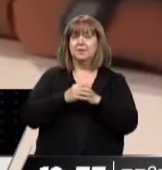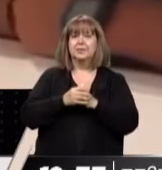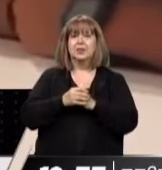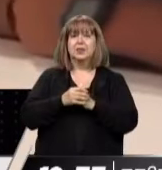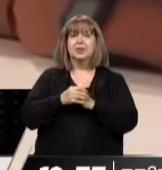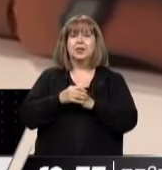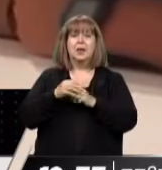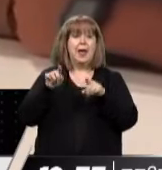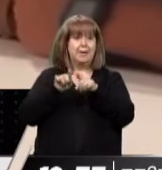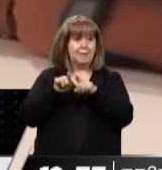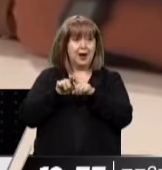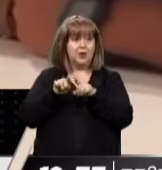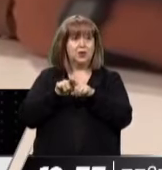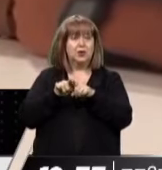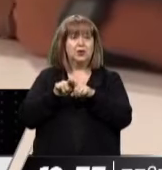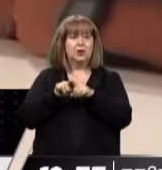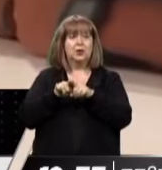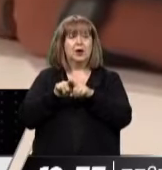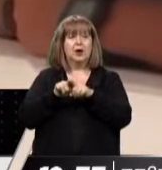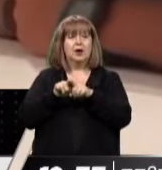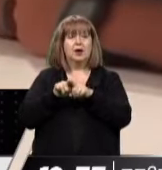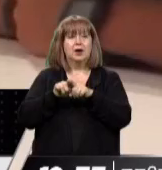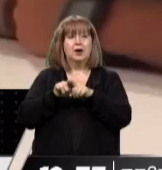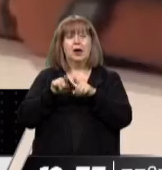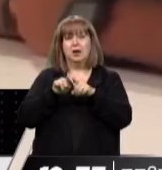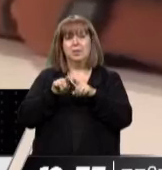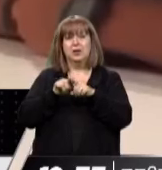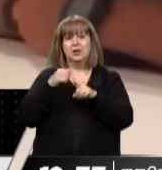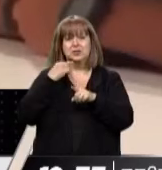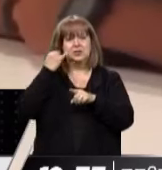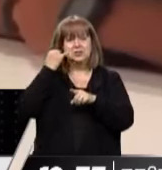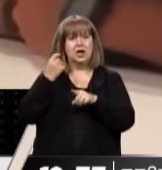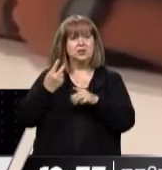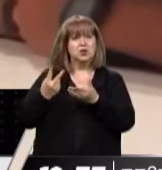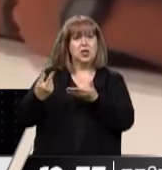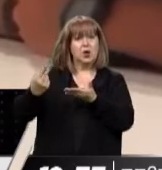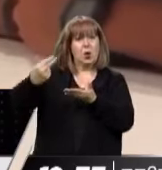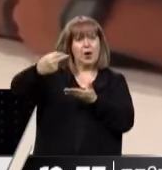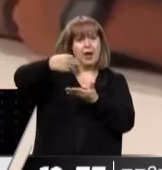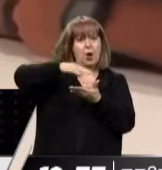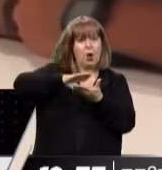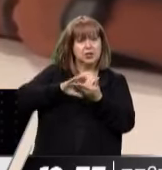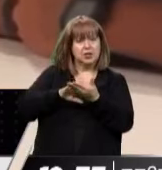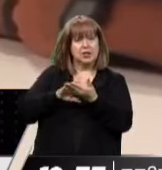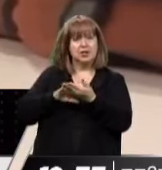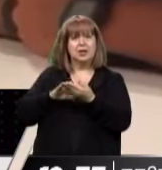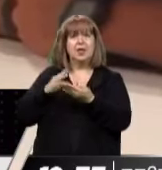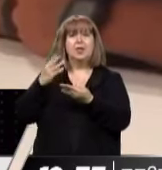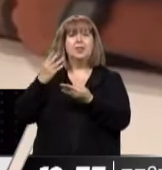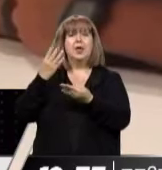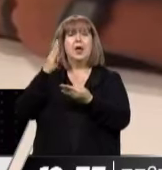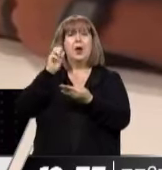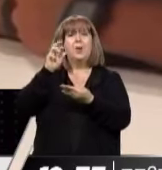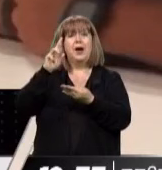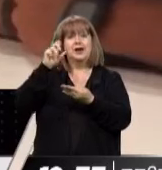allá donde nosotros nacimos, que voy todos los días, varios recortes tengo. No. Y tengo un recorte que dice Messi, del Sport del Barcelona, que dice